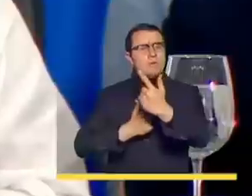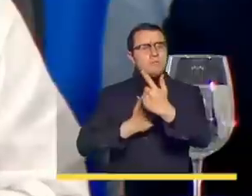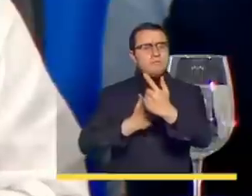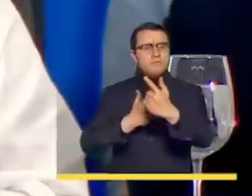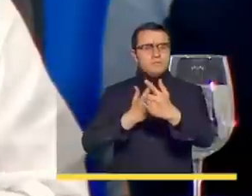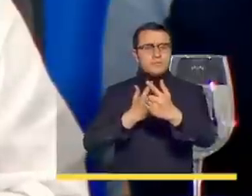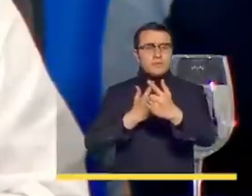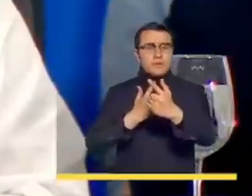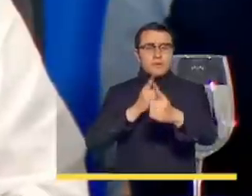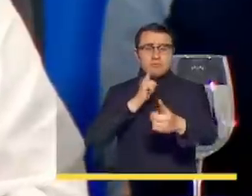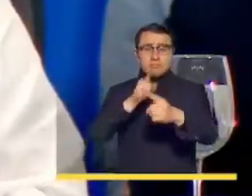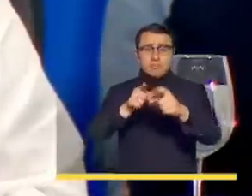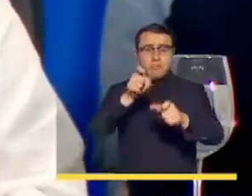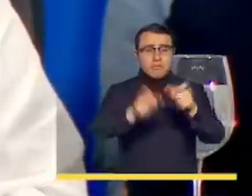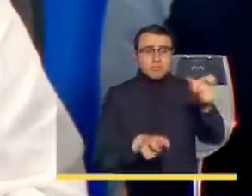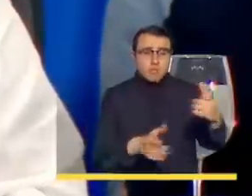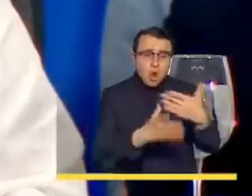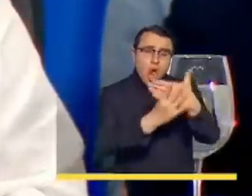contra la pobreza,